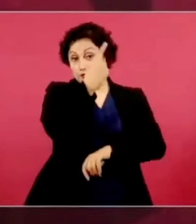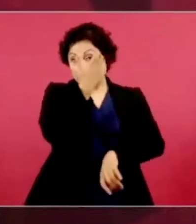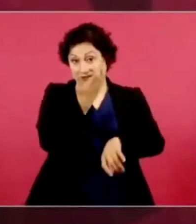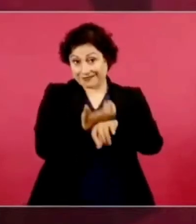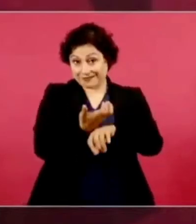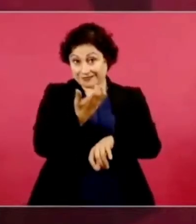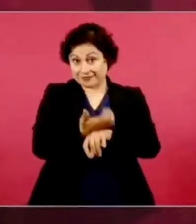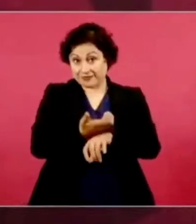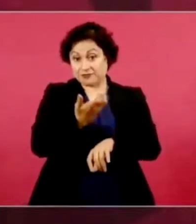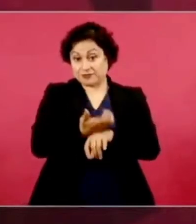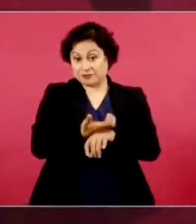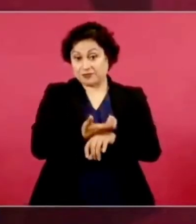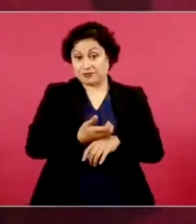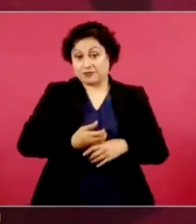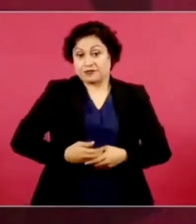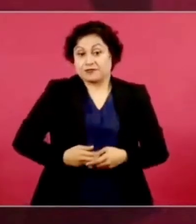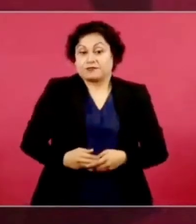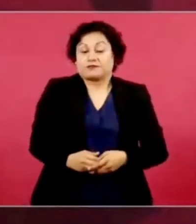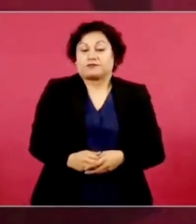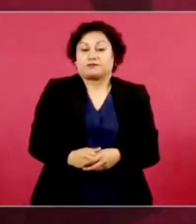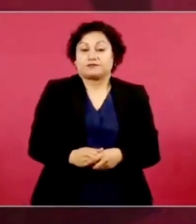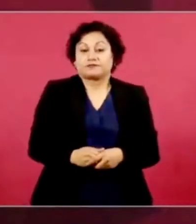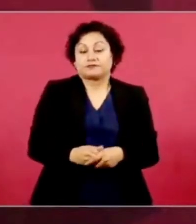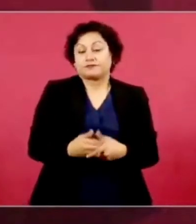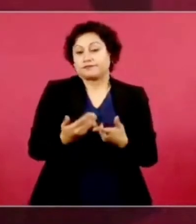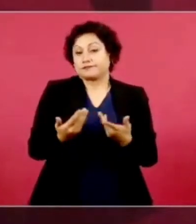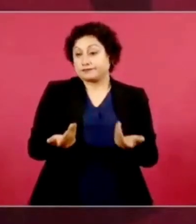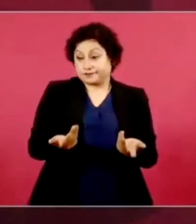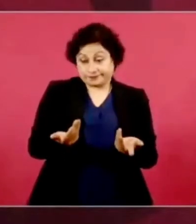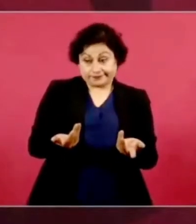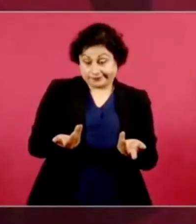y sobre esos temas,